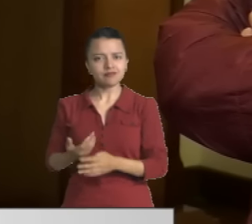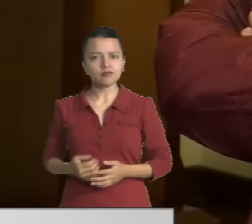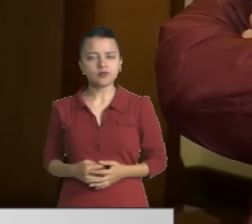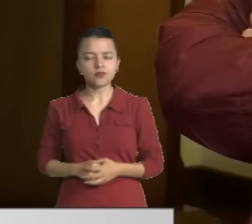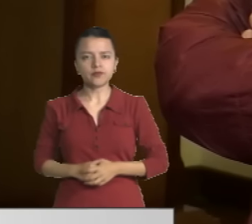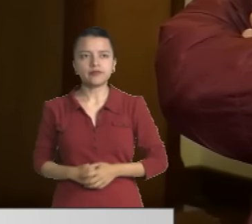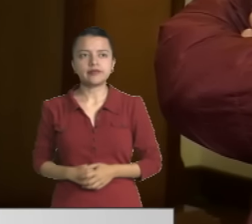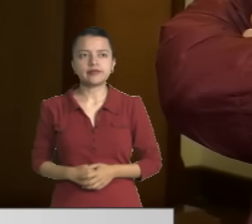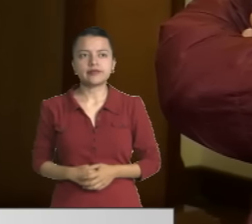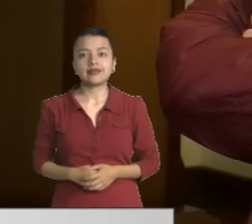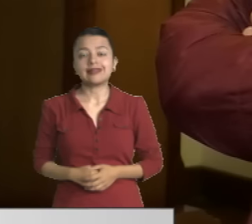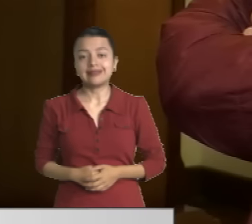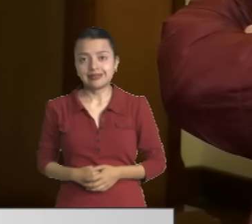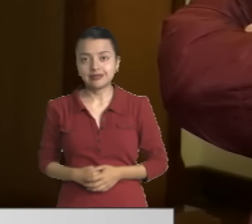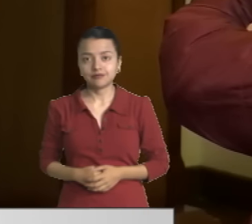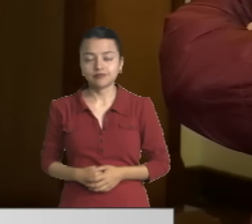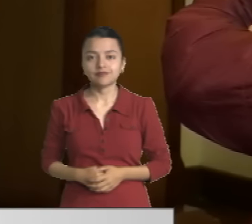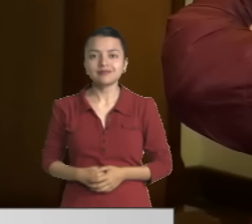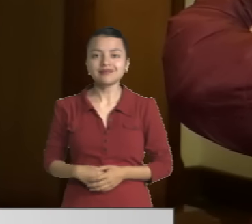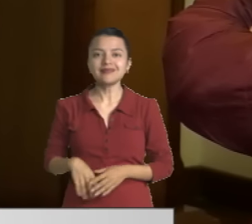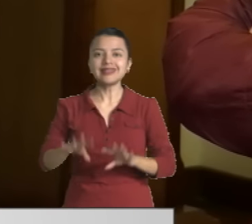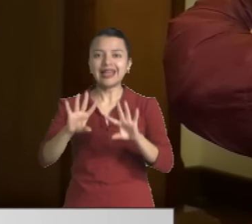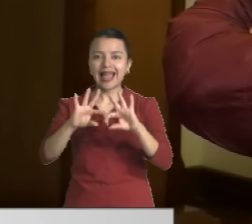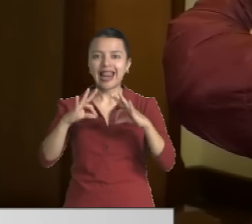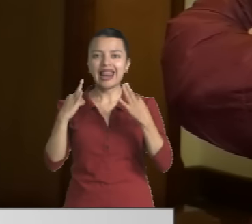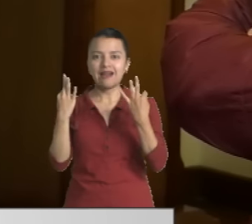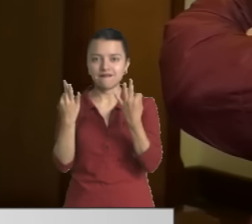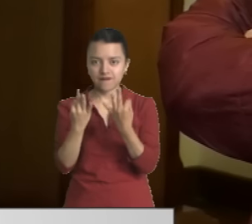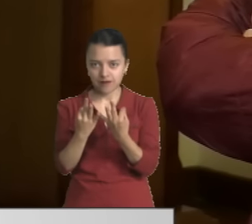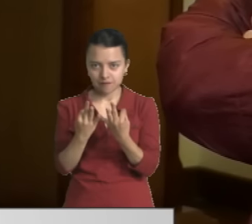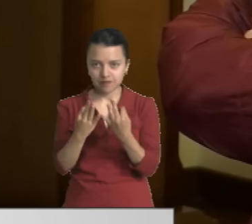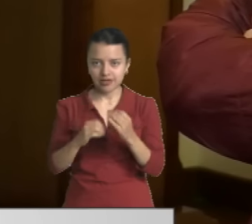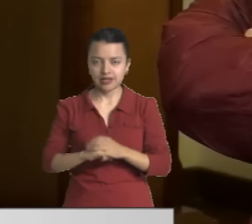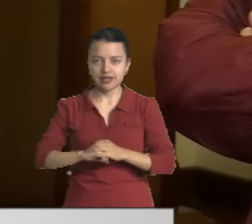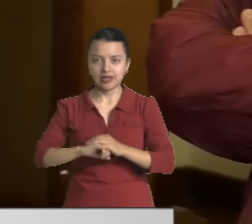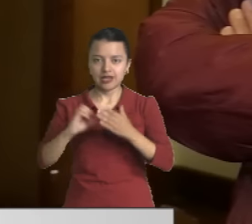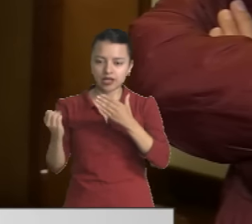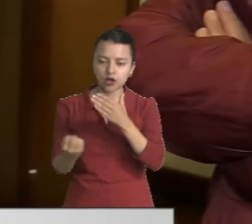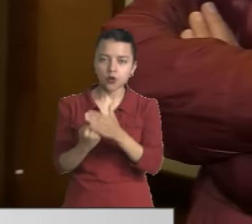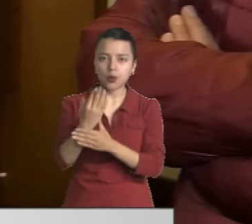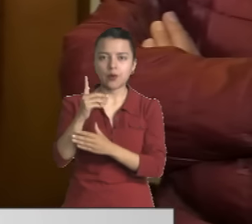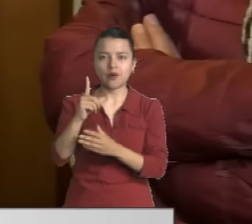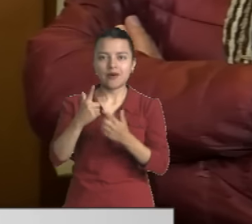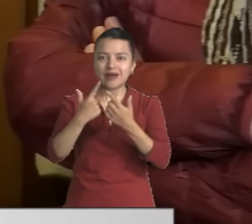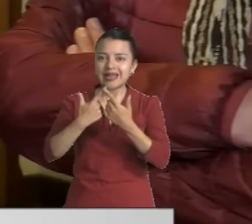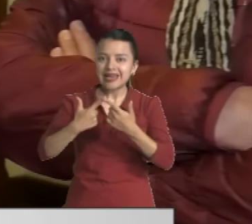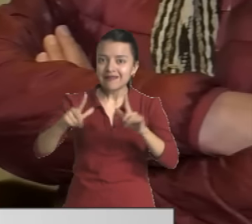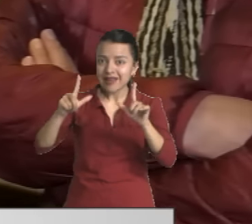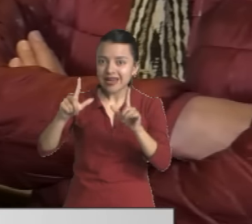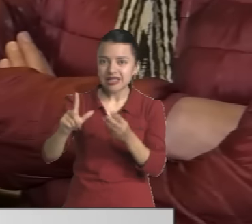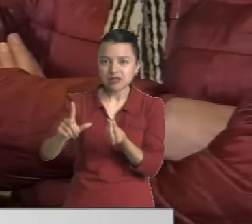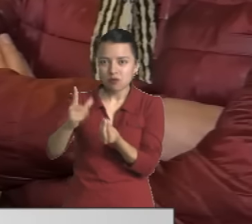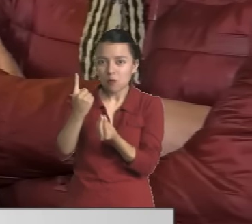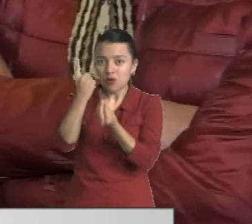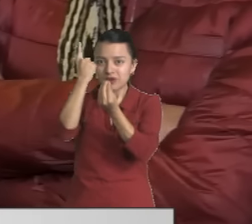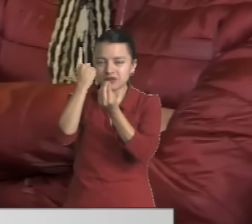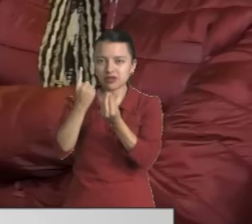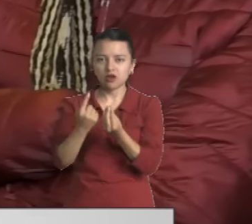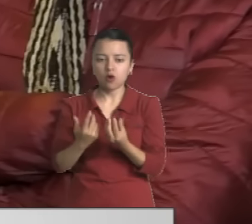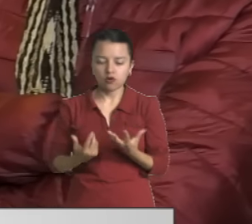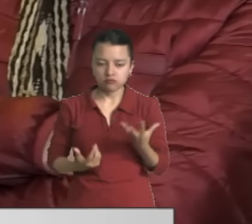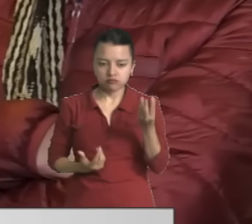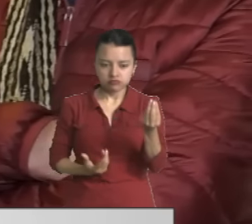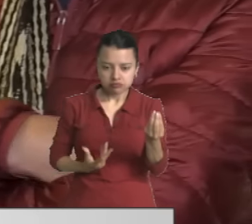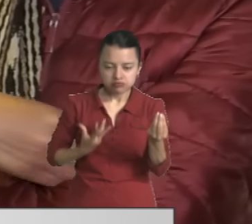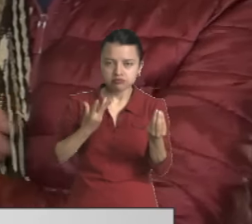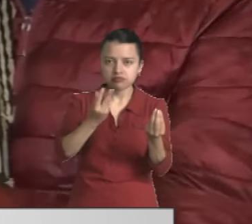solo fueron citados junto a la familia del alcalde Carlos Fernando Galán, la bancada del Nuevo Liberalismo, queda la duda, ¿qué va a pasar con el debate pues que todos estábamos